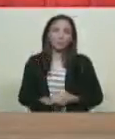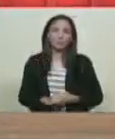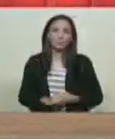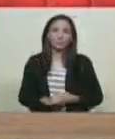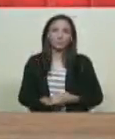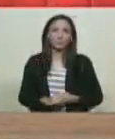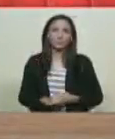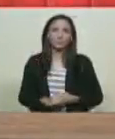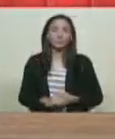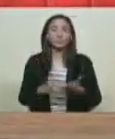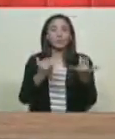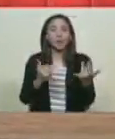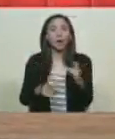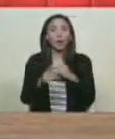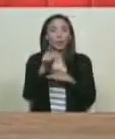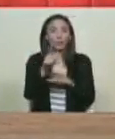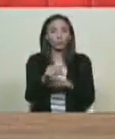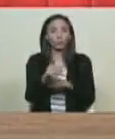ahora te toca a ti.